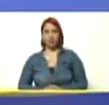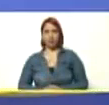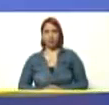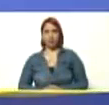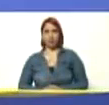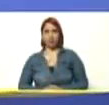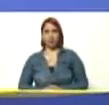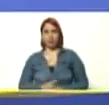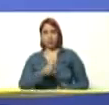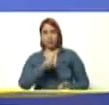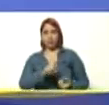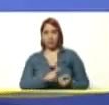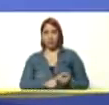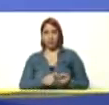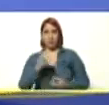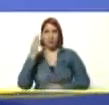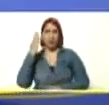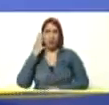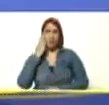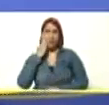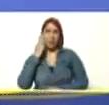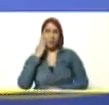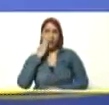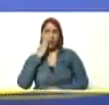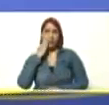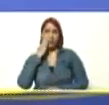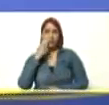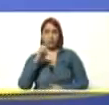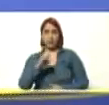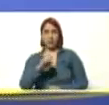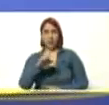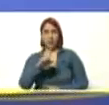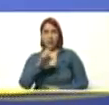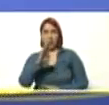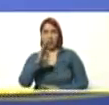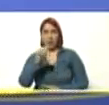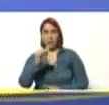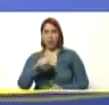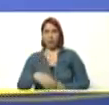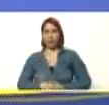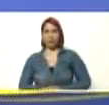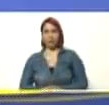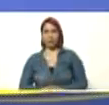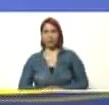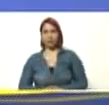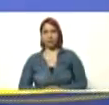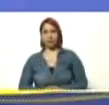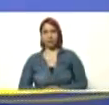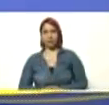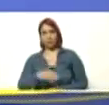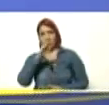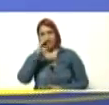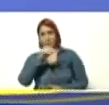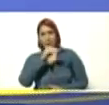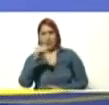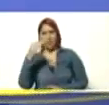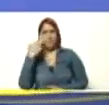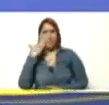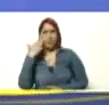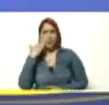a su señora madre, Elba Terán, mi cariño, mis bendiciones para